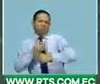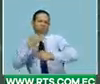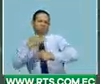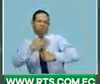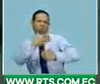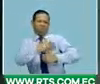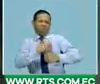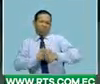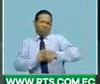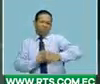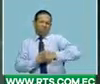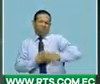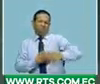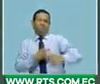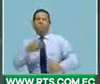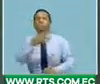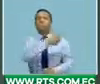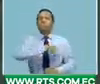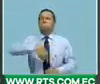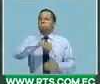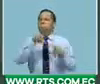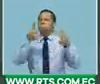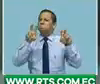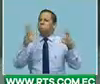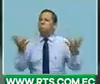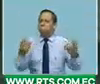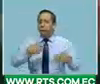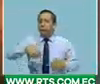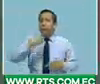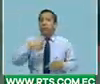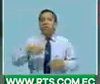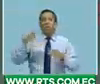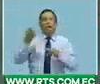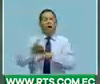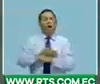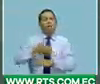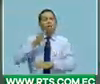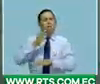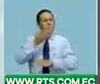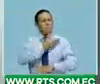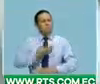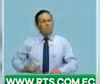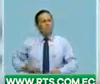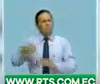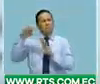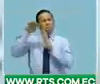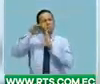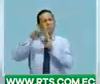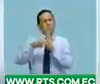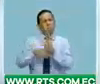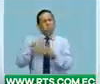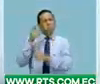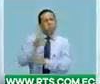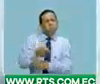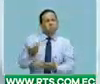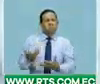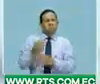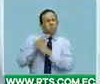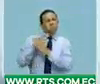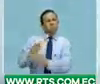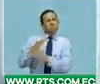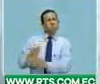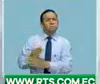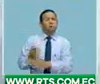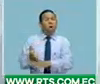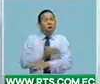estar en contra de las medidas adoptadas. Un grupo de profesionales de la salud entre ellos. Yo estoy protestando contra lo que nosotros nos